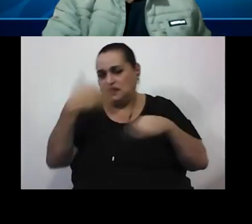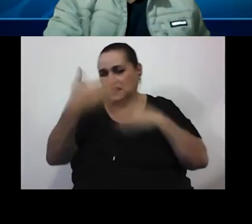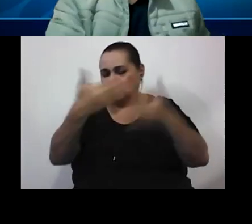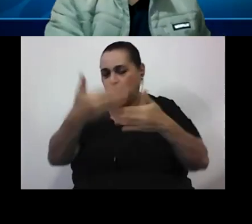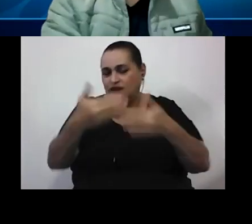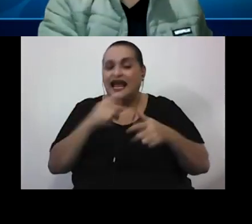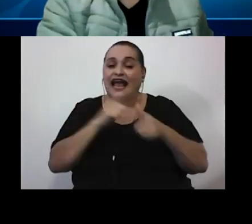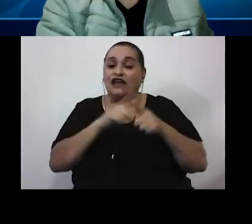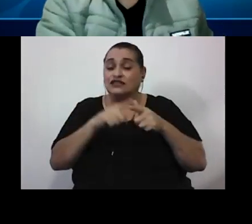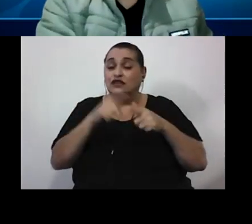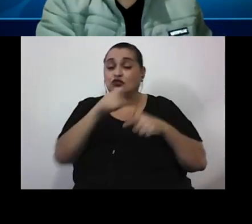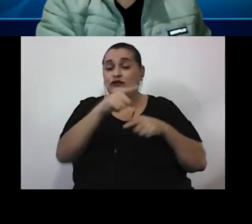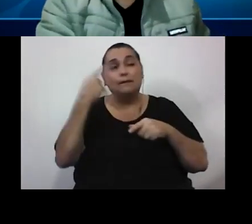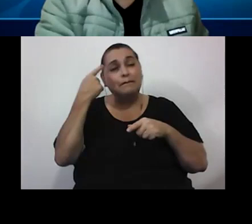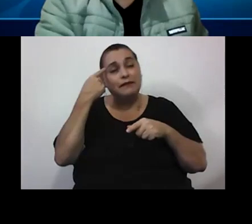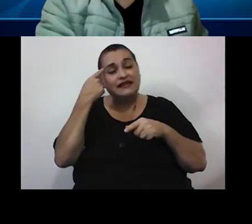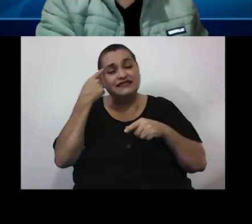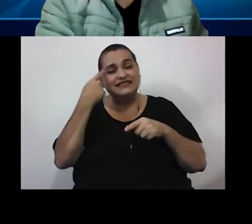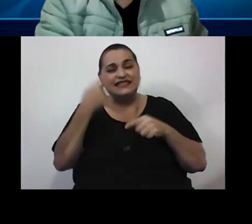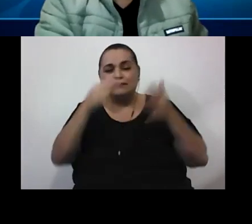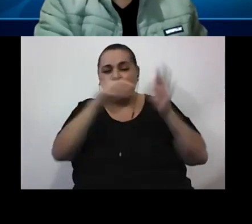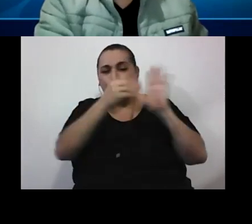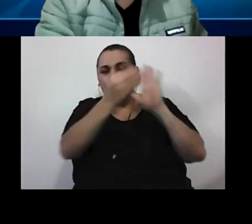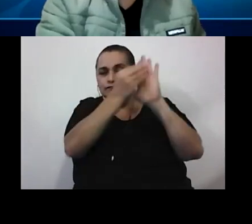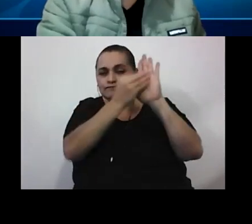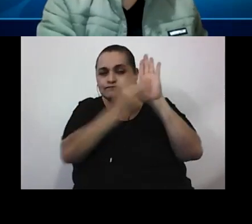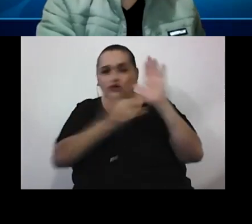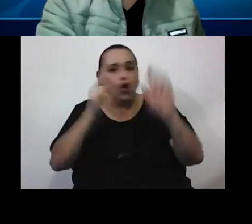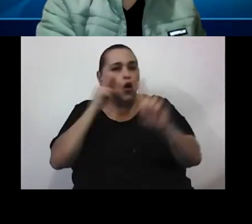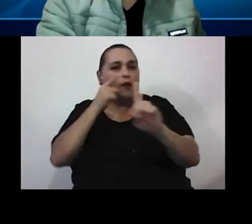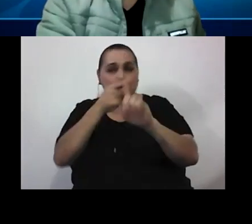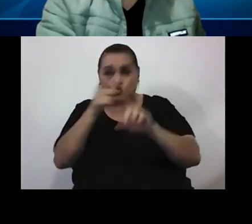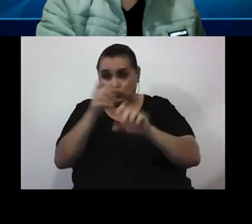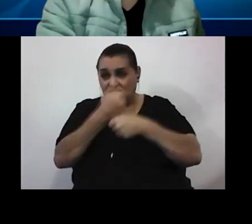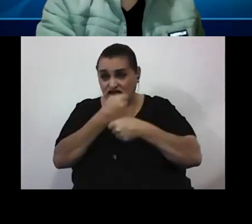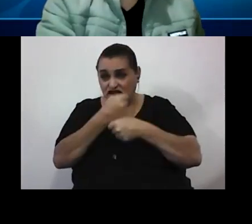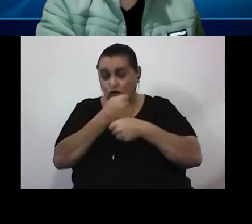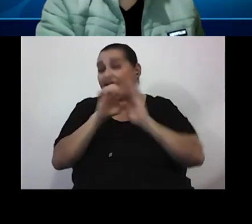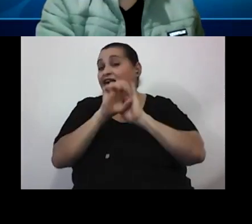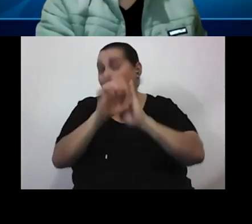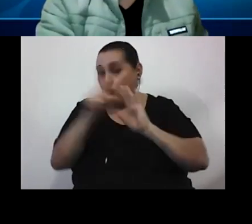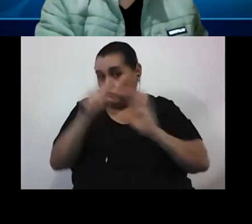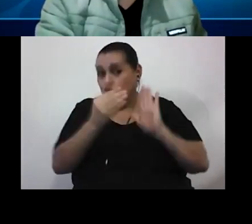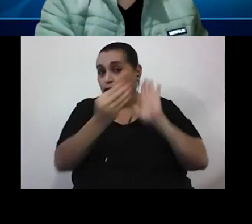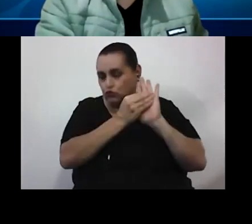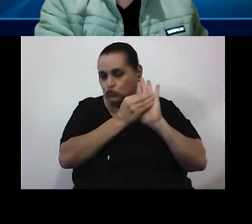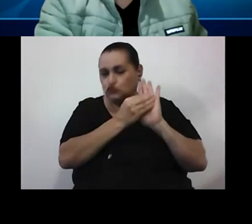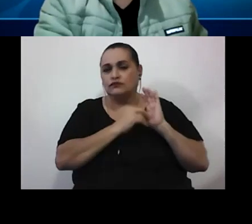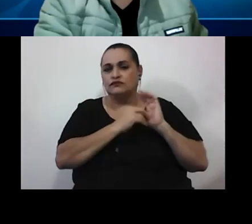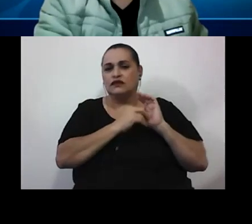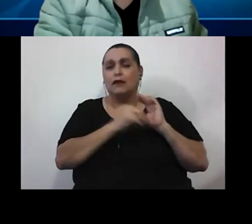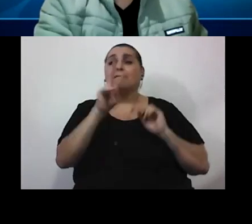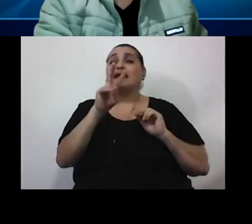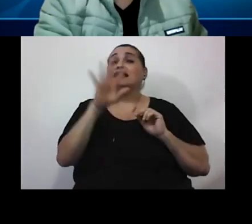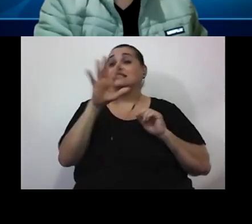Pensemos en la clase de objetivos que usted listó. Incluyó aspectos como los siguientes: que a sus